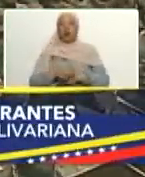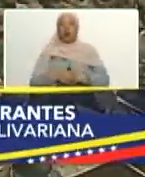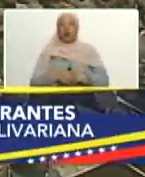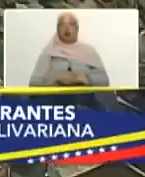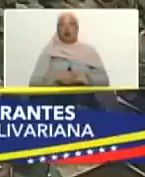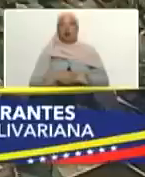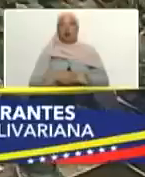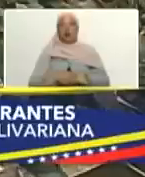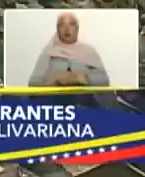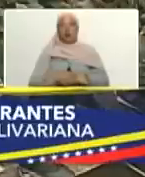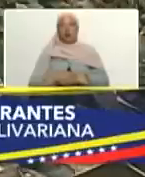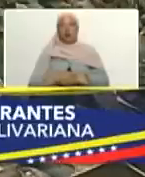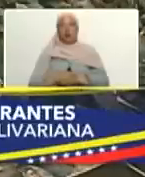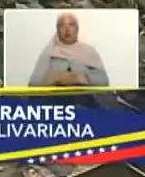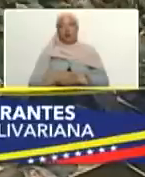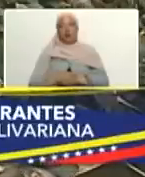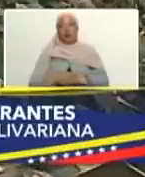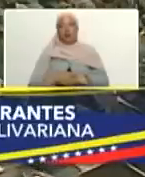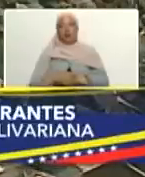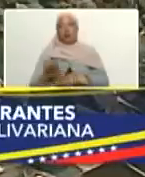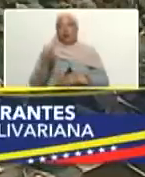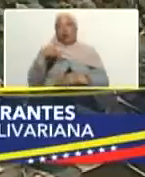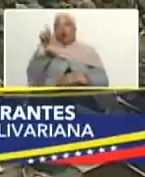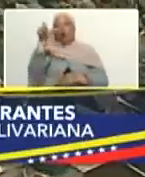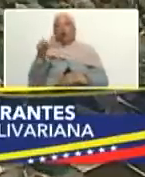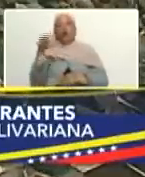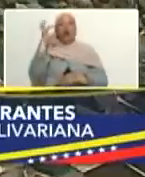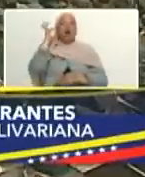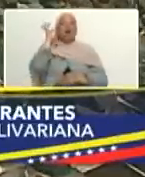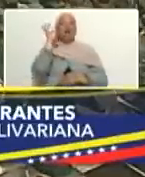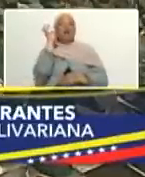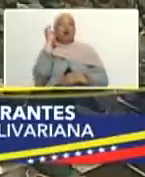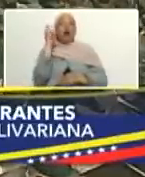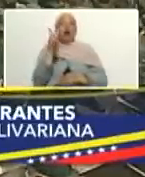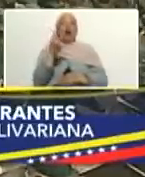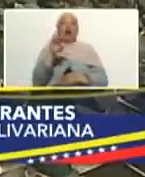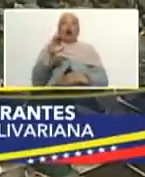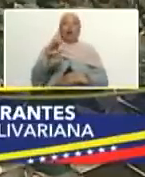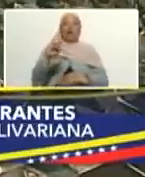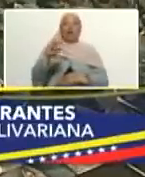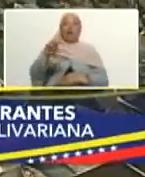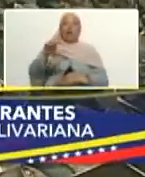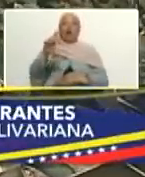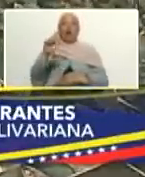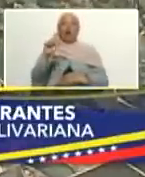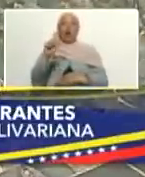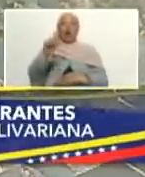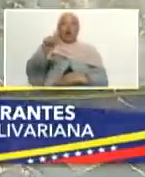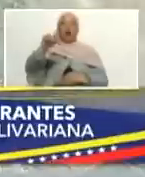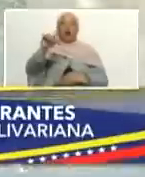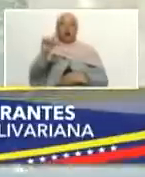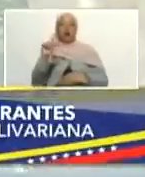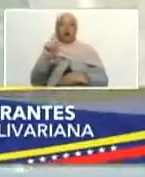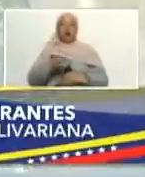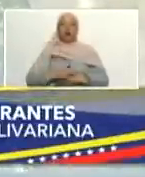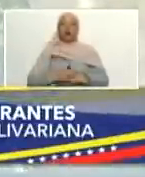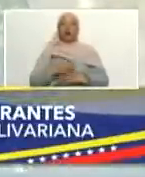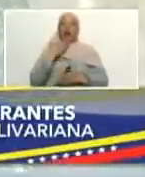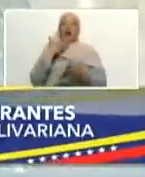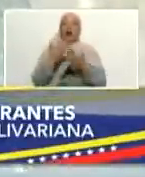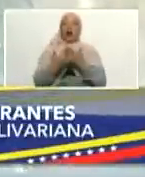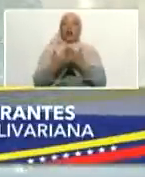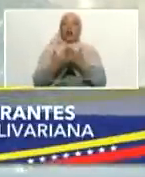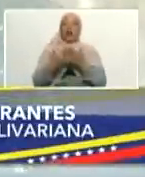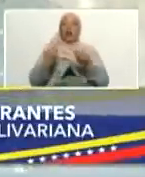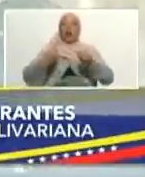de Violeta Parra, ¿no? Gracias a la vida que nos ha dado tanto. Gracias a la